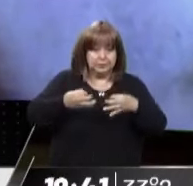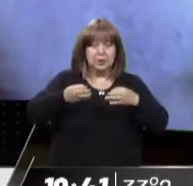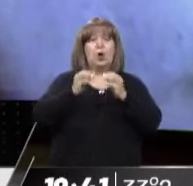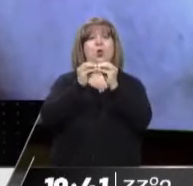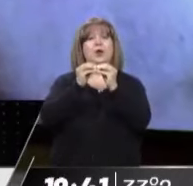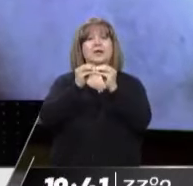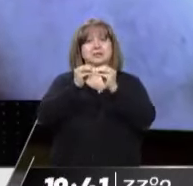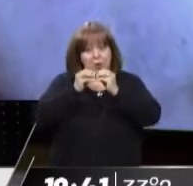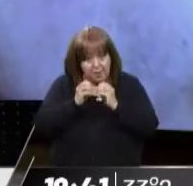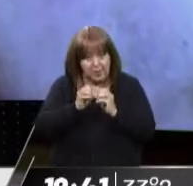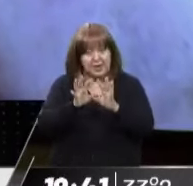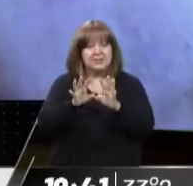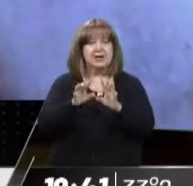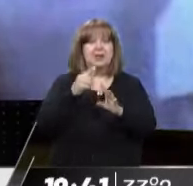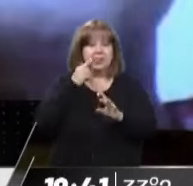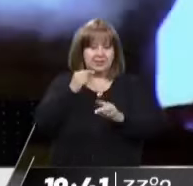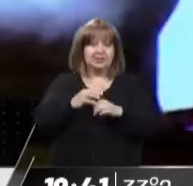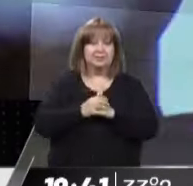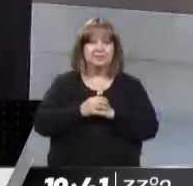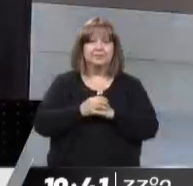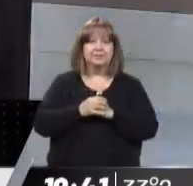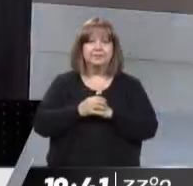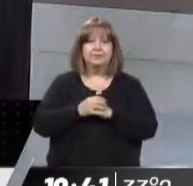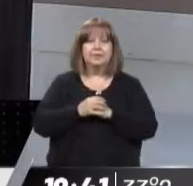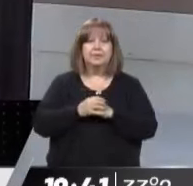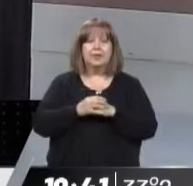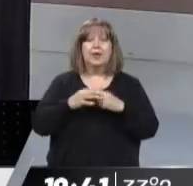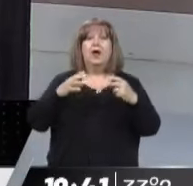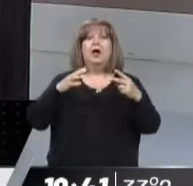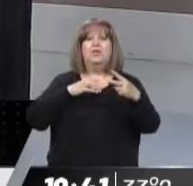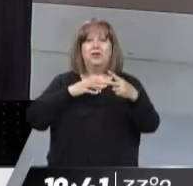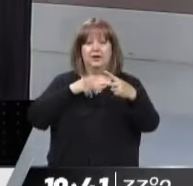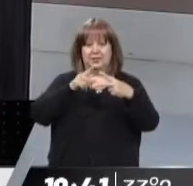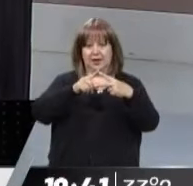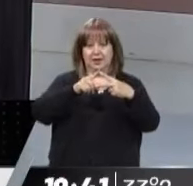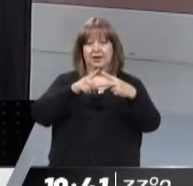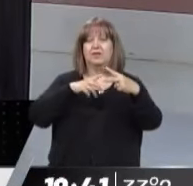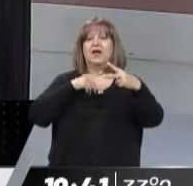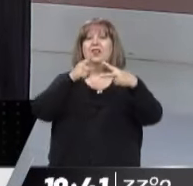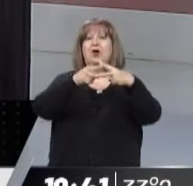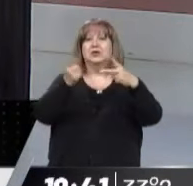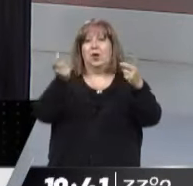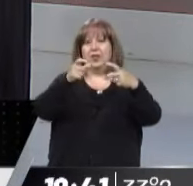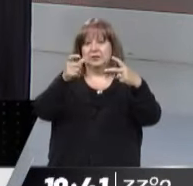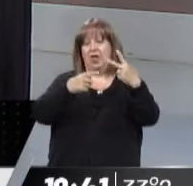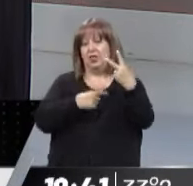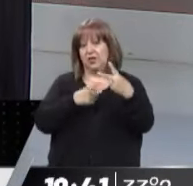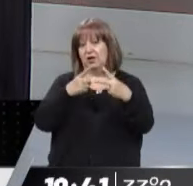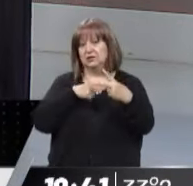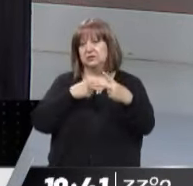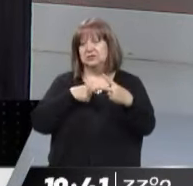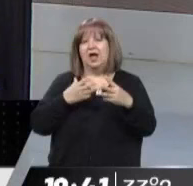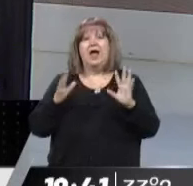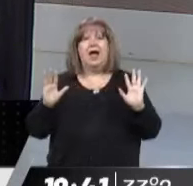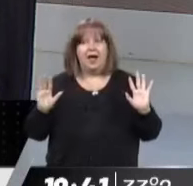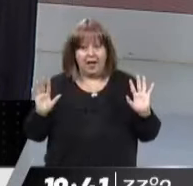¿Cuándo arranca el juicio? No, falta, hay una instancia previa, sí, y después... bueno, la adelante. Parte legal mucho,